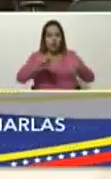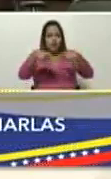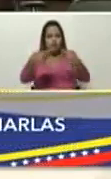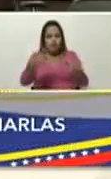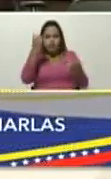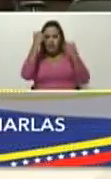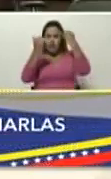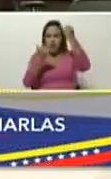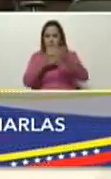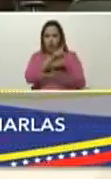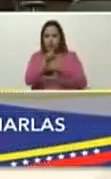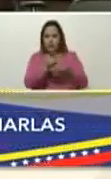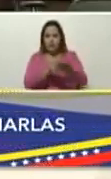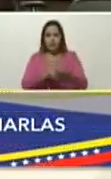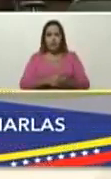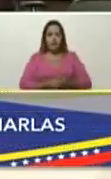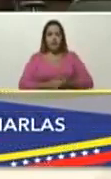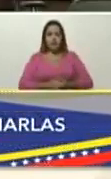utopía concreta,